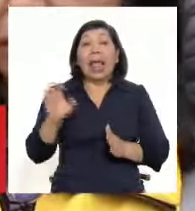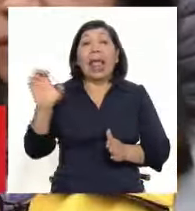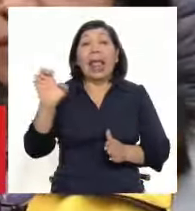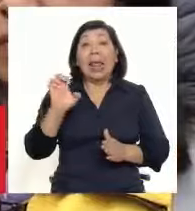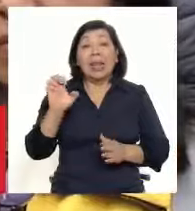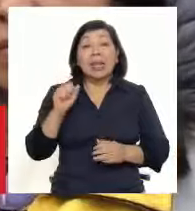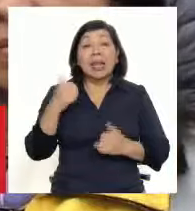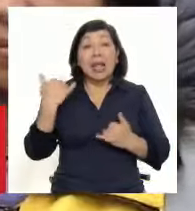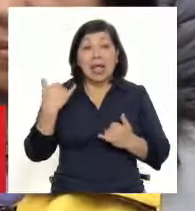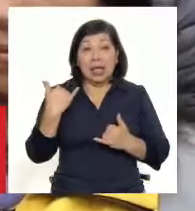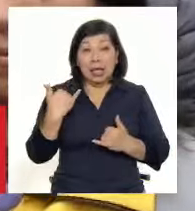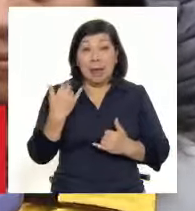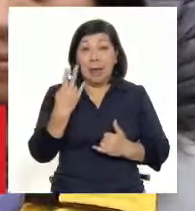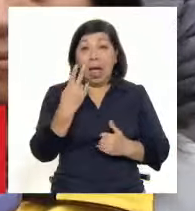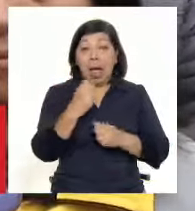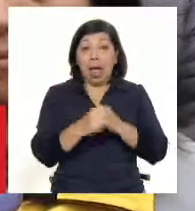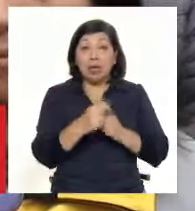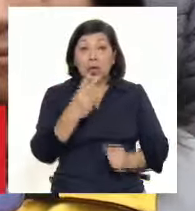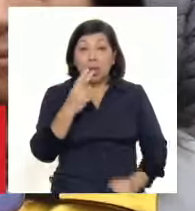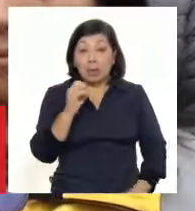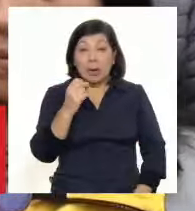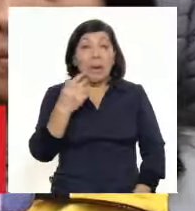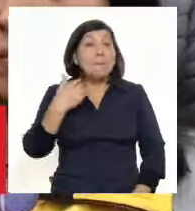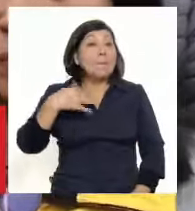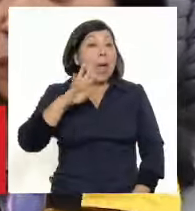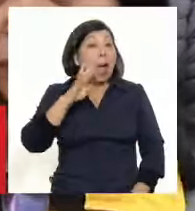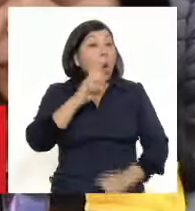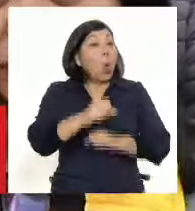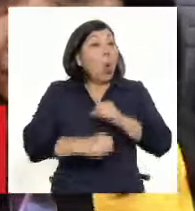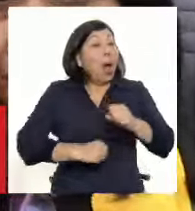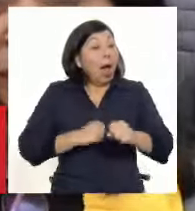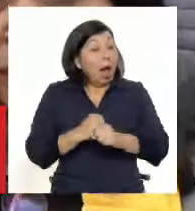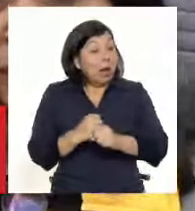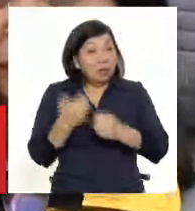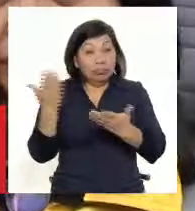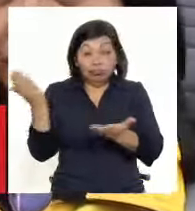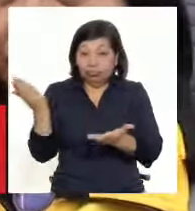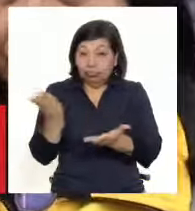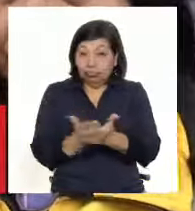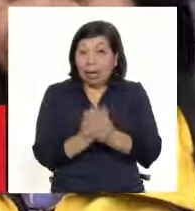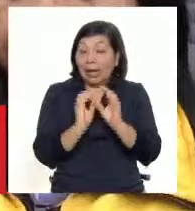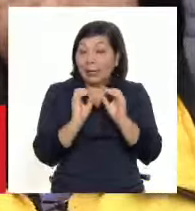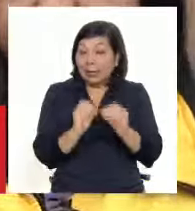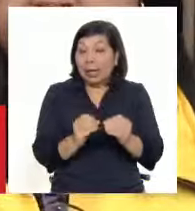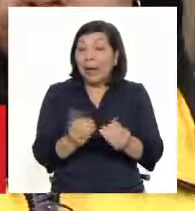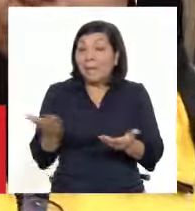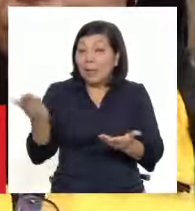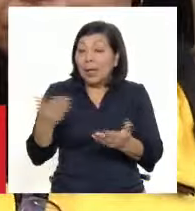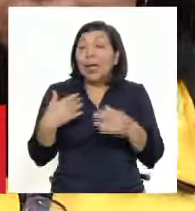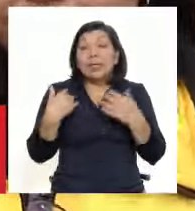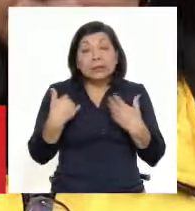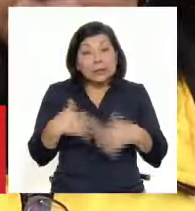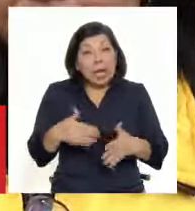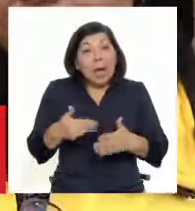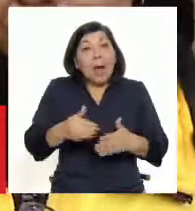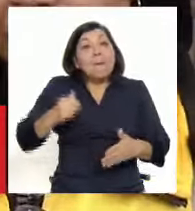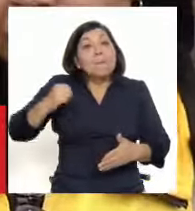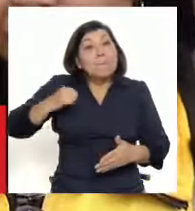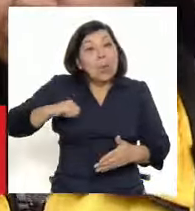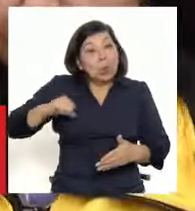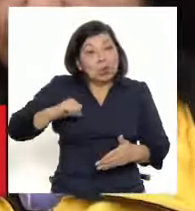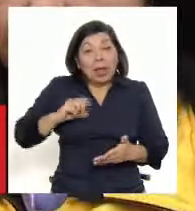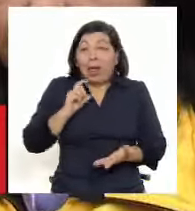enero del 2020, es decir, hace más de 4 años la concesionaria ha venido solicitando ante la